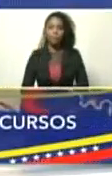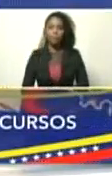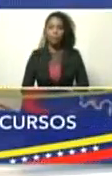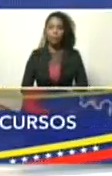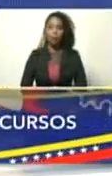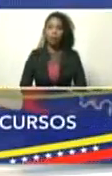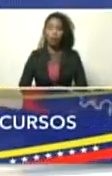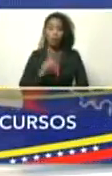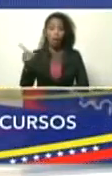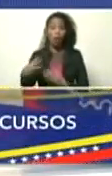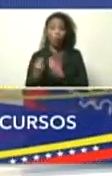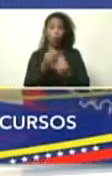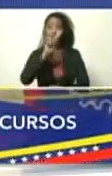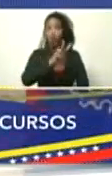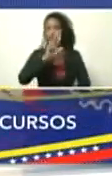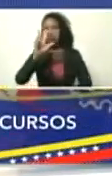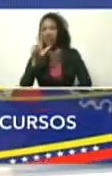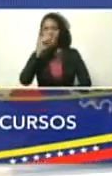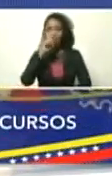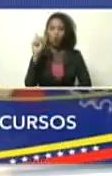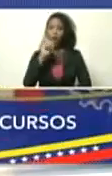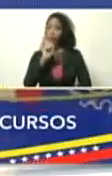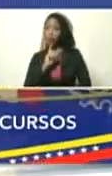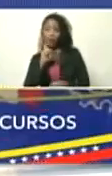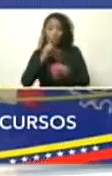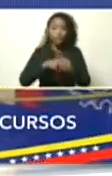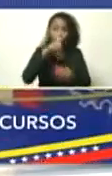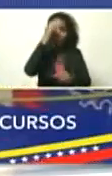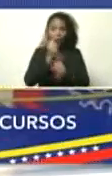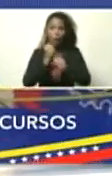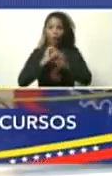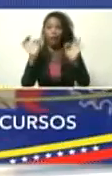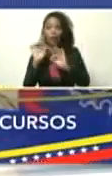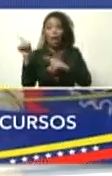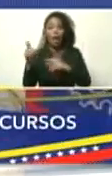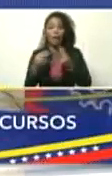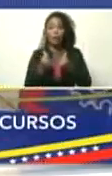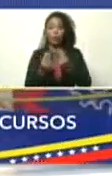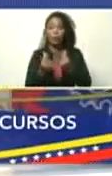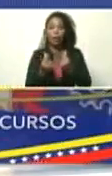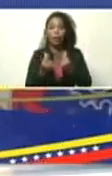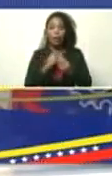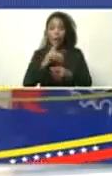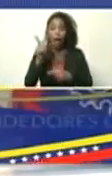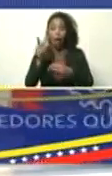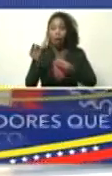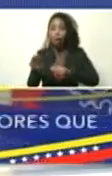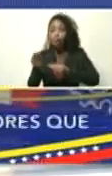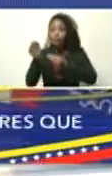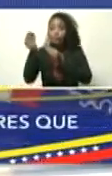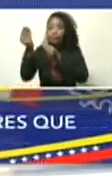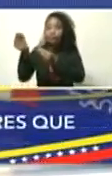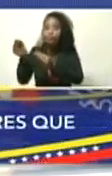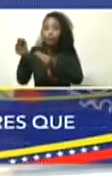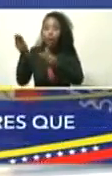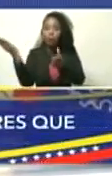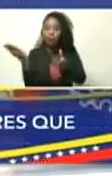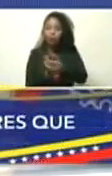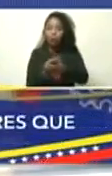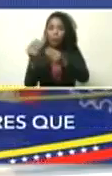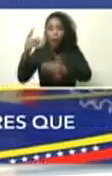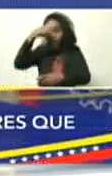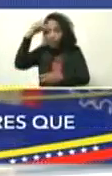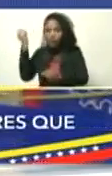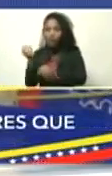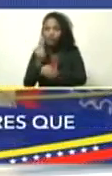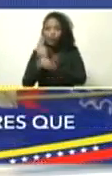Y estuvo 2, 3 años sin trabajo porque lo perseguían. Él era economista. Y donde metía sus papeles para un trabajo,